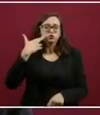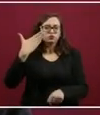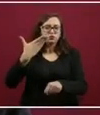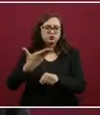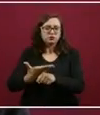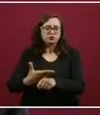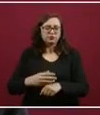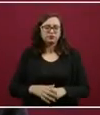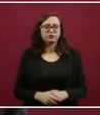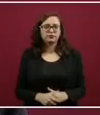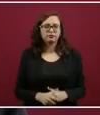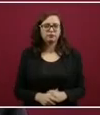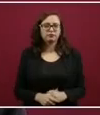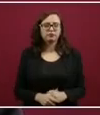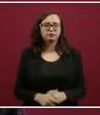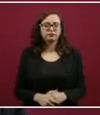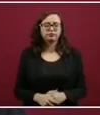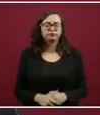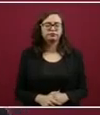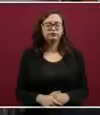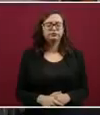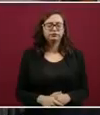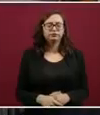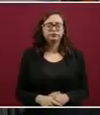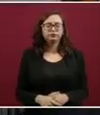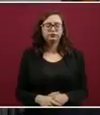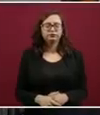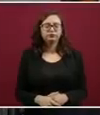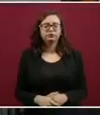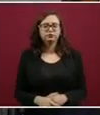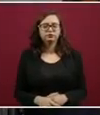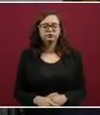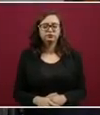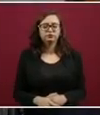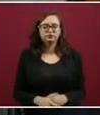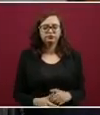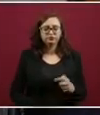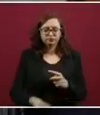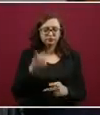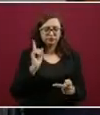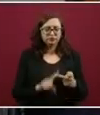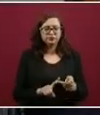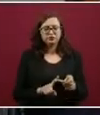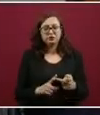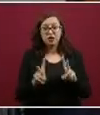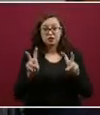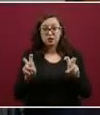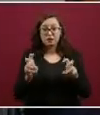Acerca de lo del seguro, Zoe.